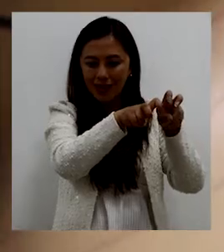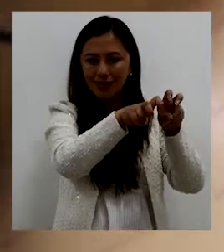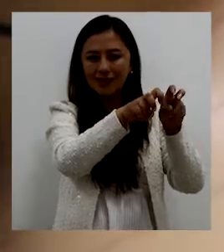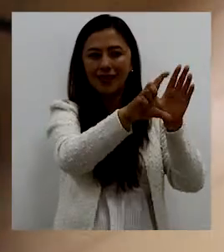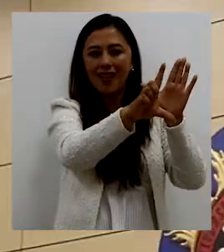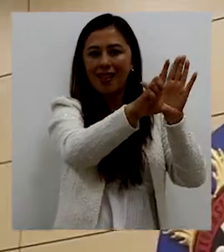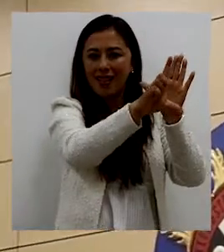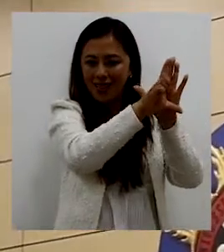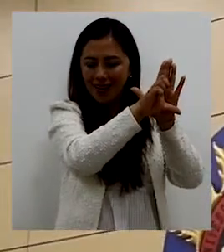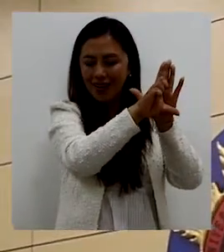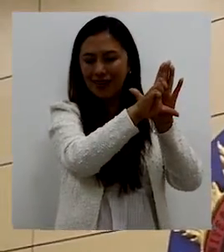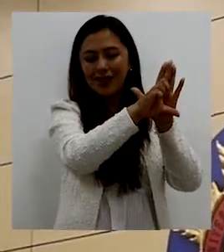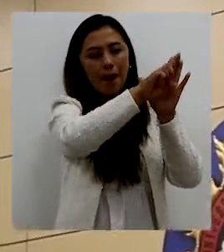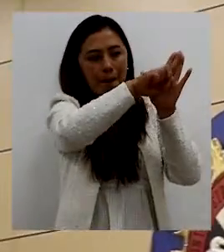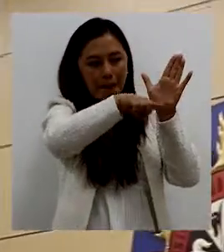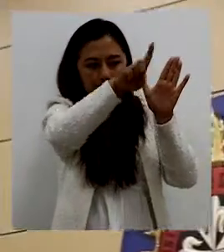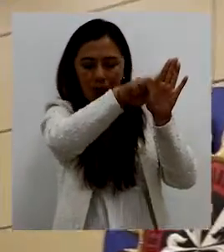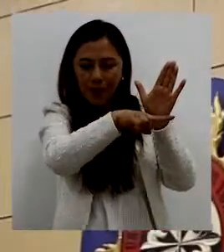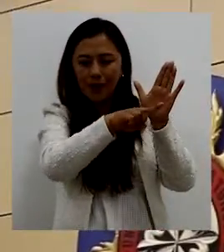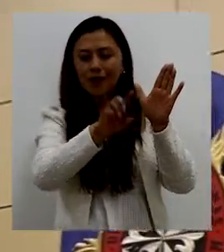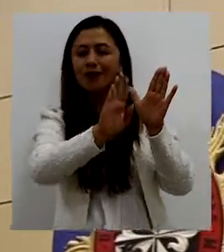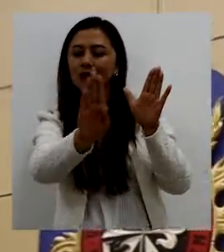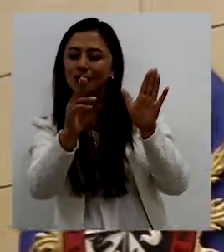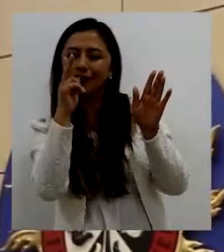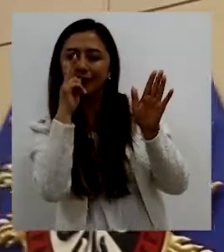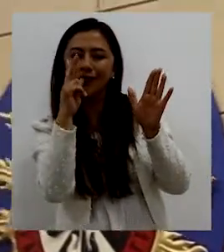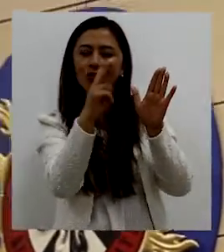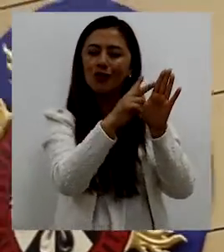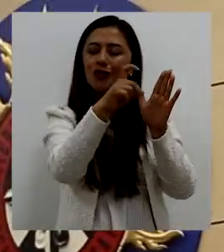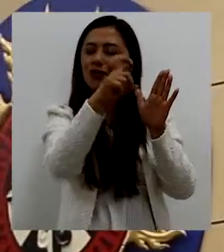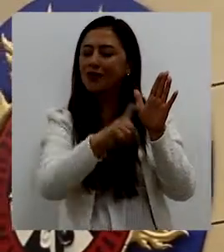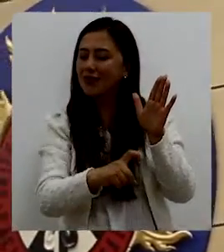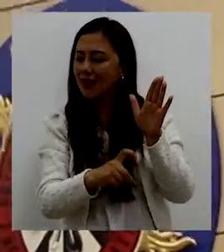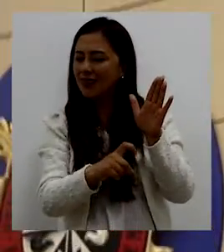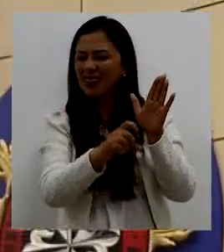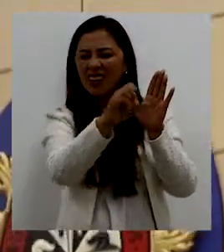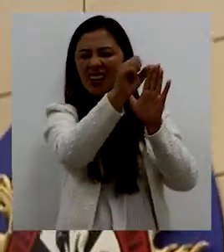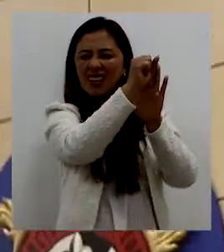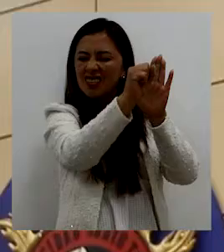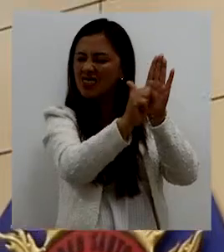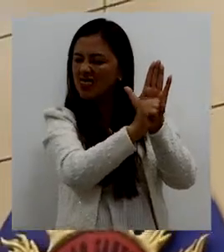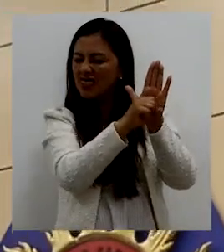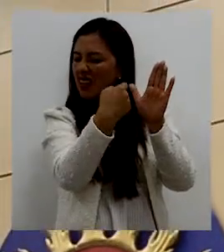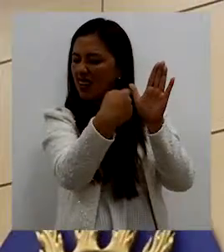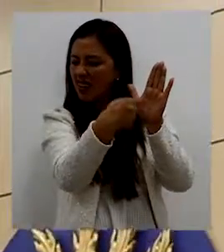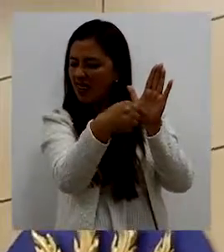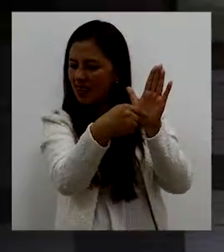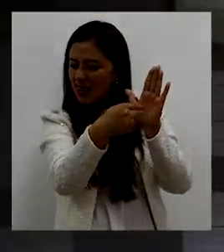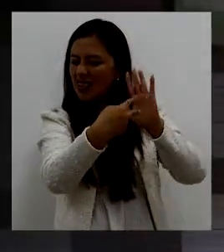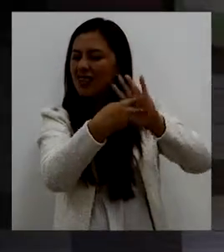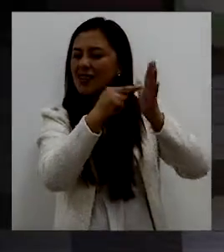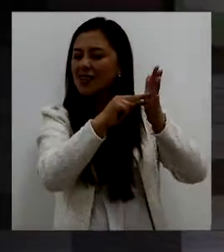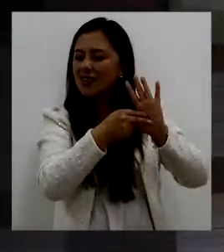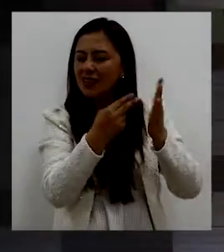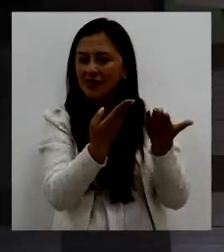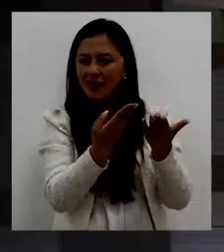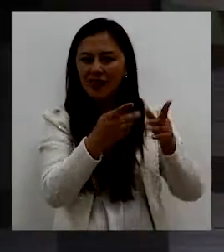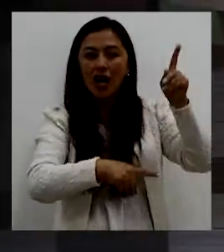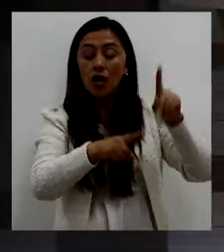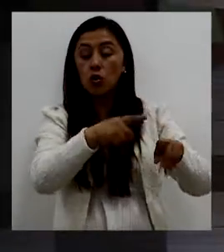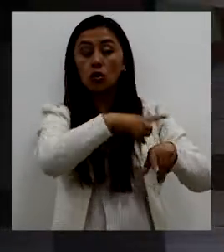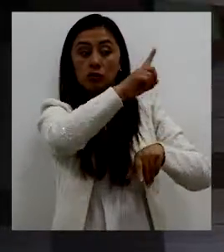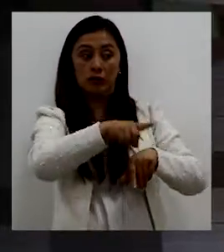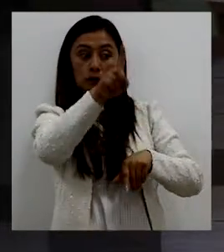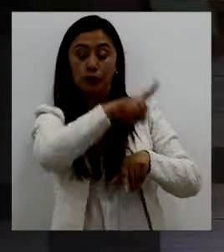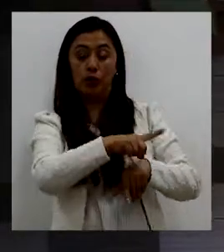de tránsito. ¿Qué significa un señal de tránsito? ¿Por qué parte debemos transitar? ¿Qué debemos cumplir? ¿Qué no debemos